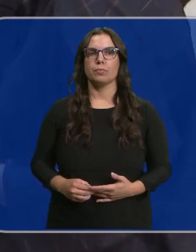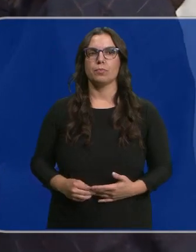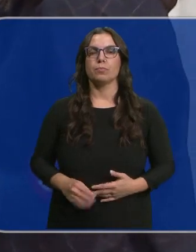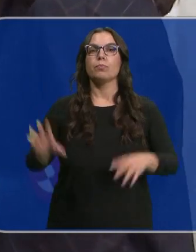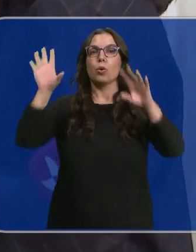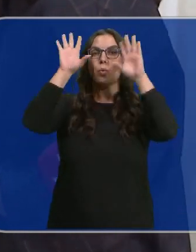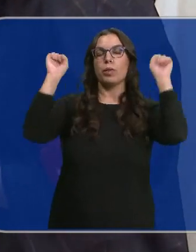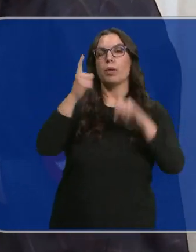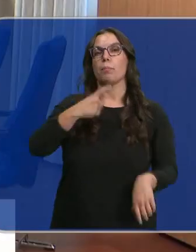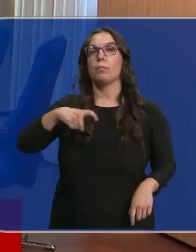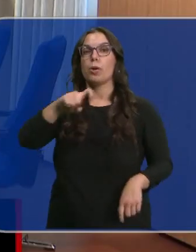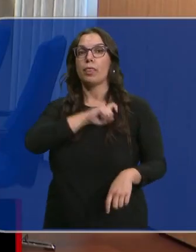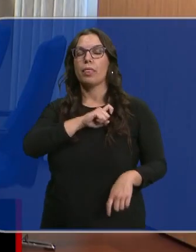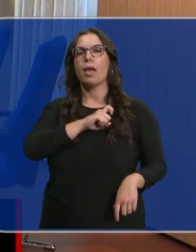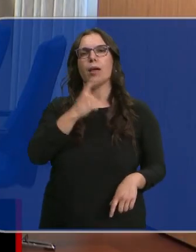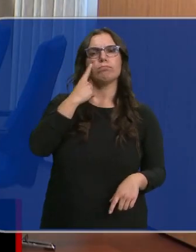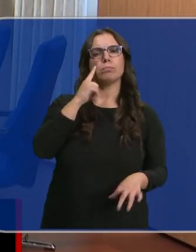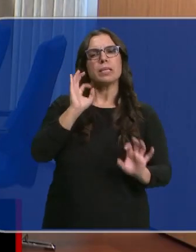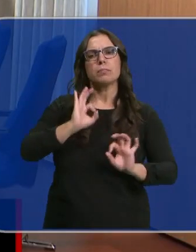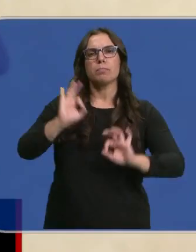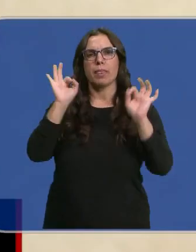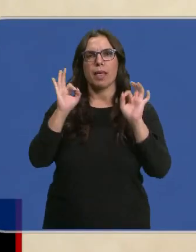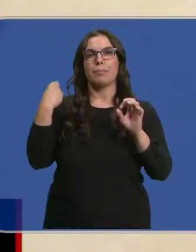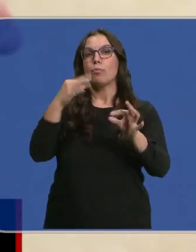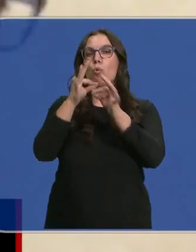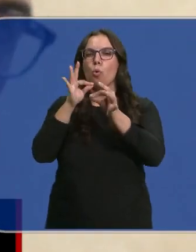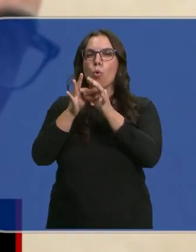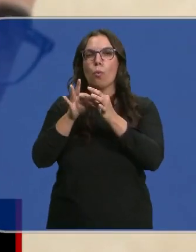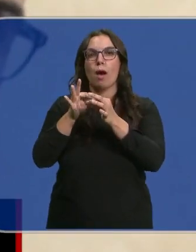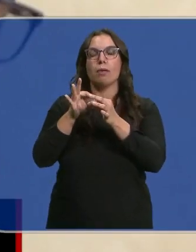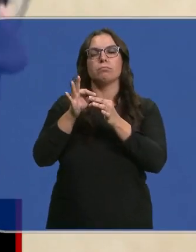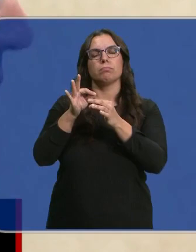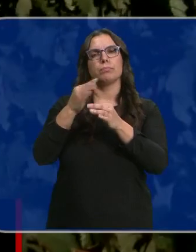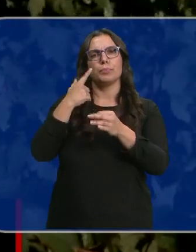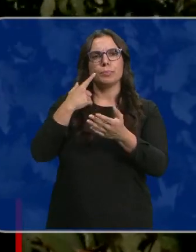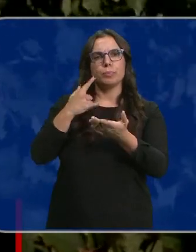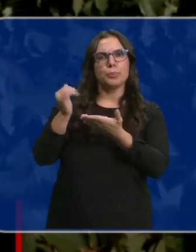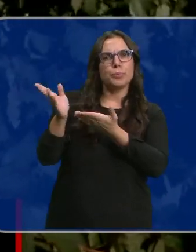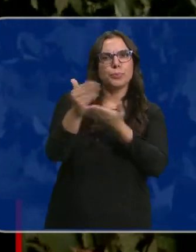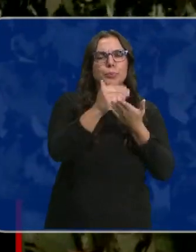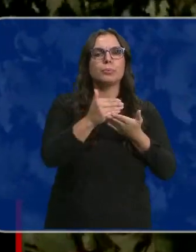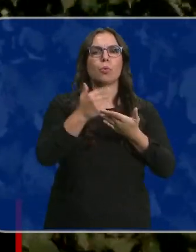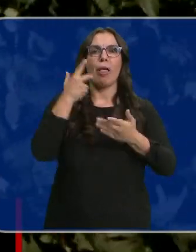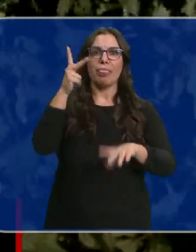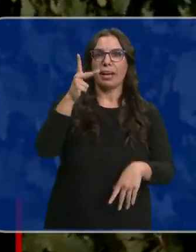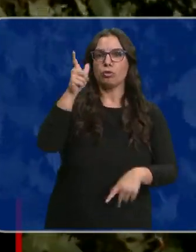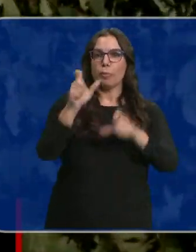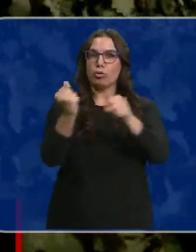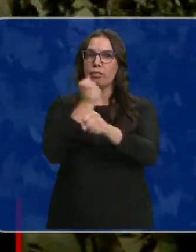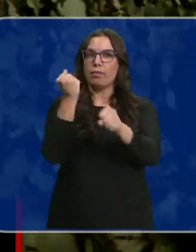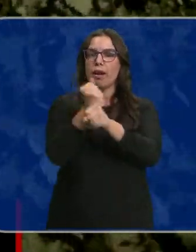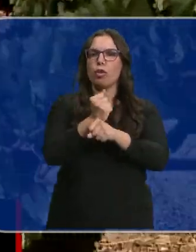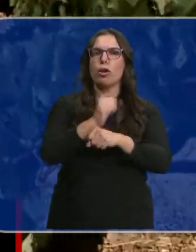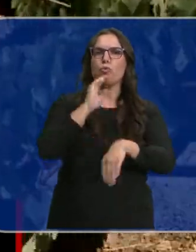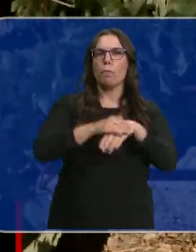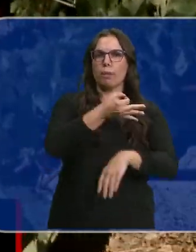La Guardia Civil y la Policía vigilarán especialmente la cosecha de uva para garantizar que se respetan los derechos de los temporeros y no se producen